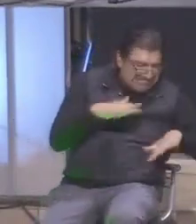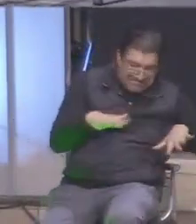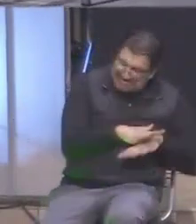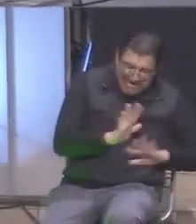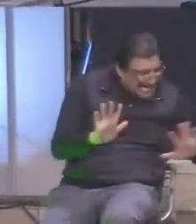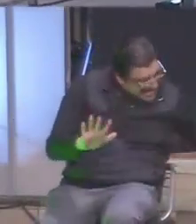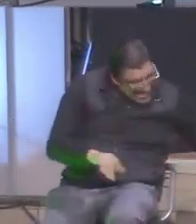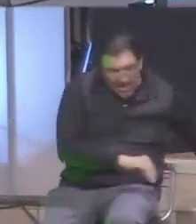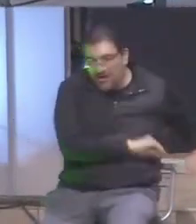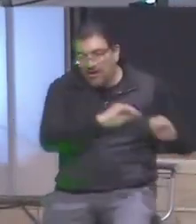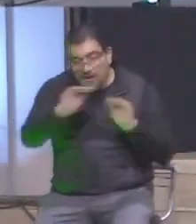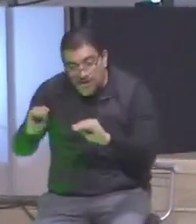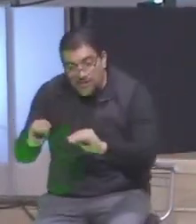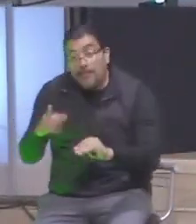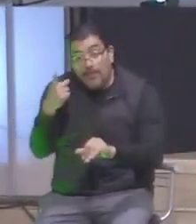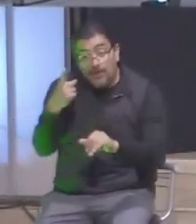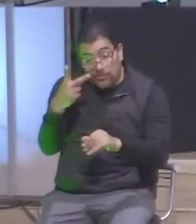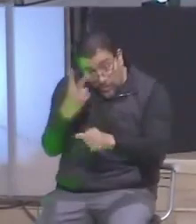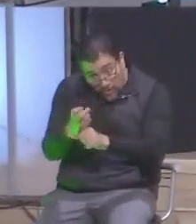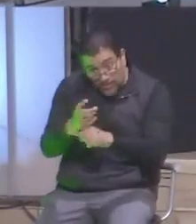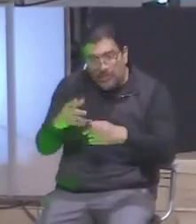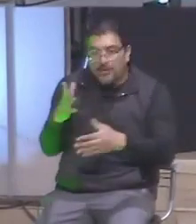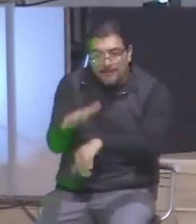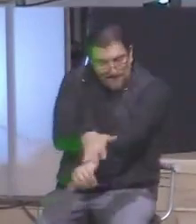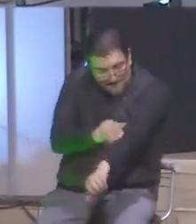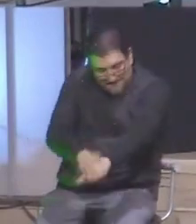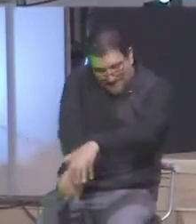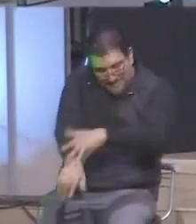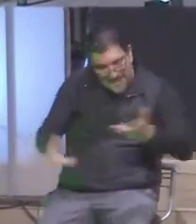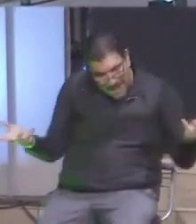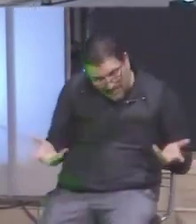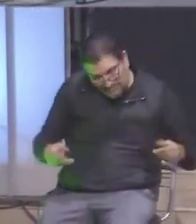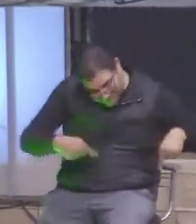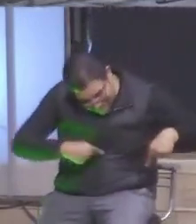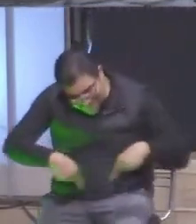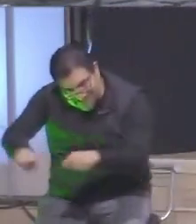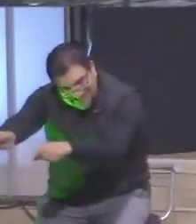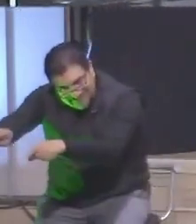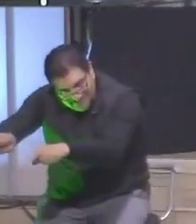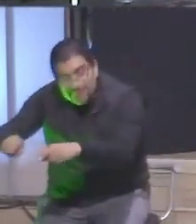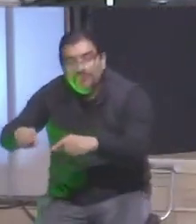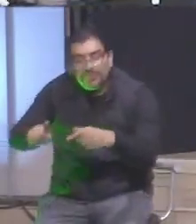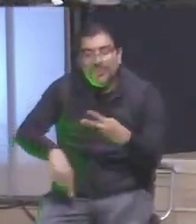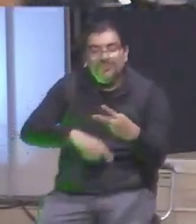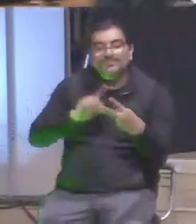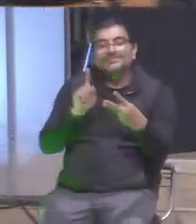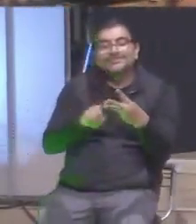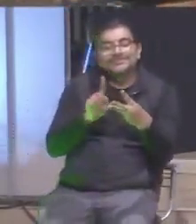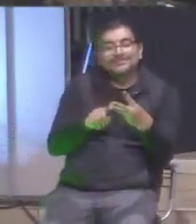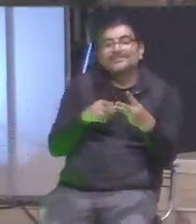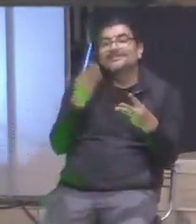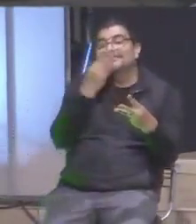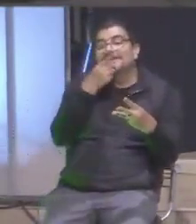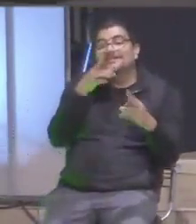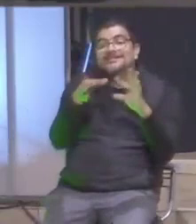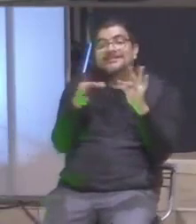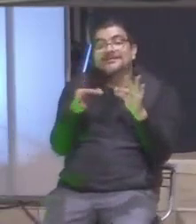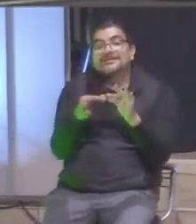dos que pusieron manos a la obra punto número TR ponga atención lo que dice el versículo